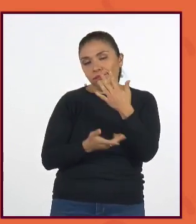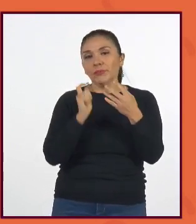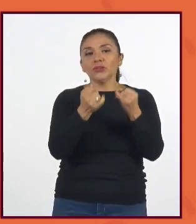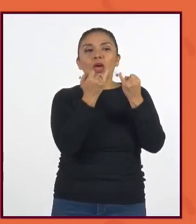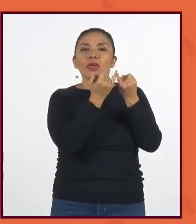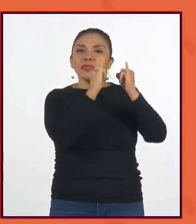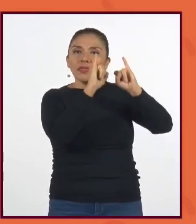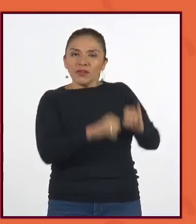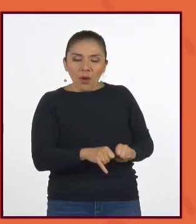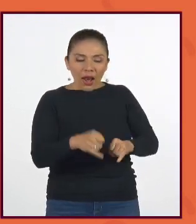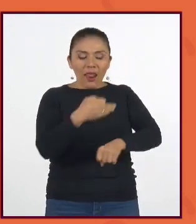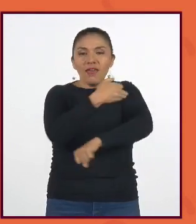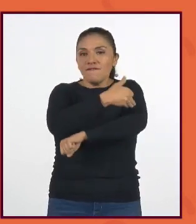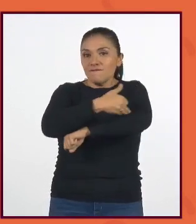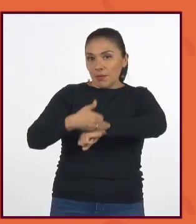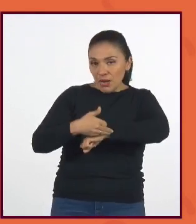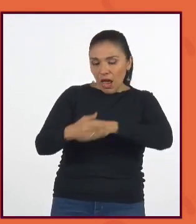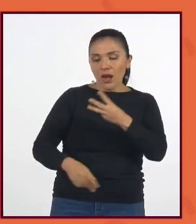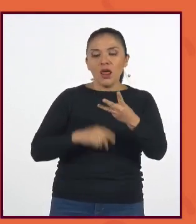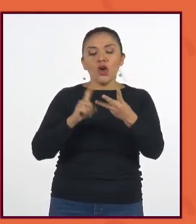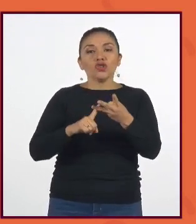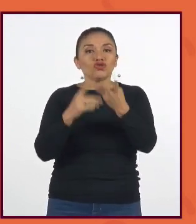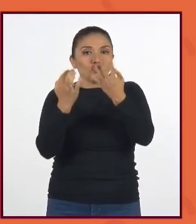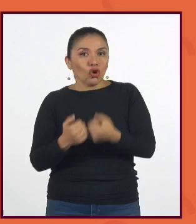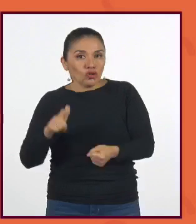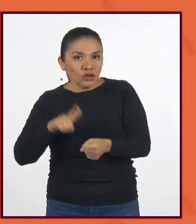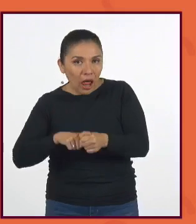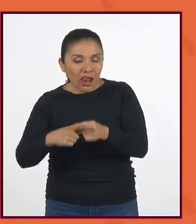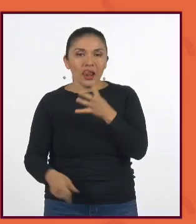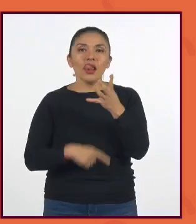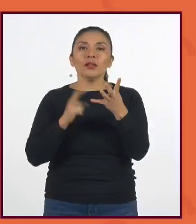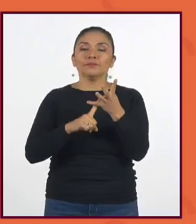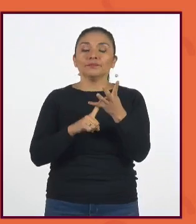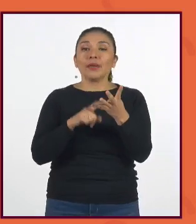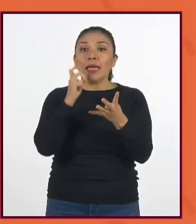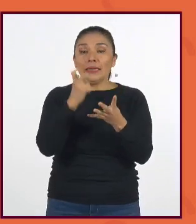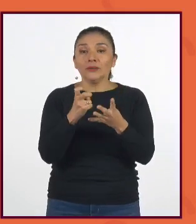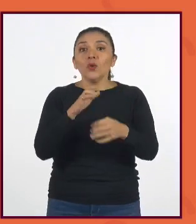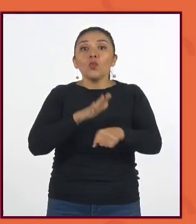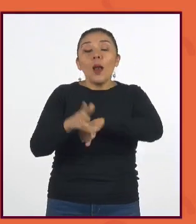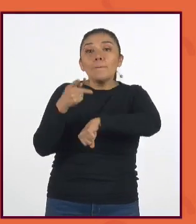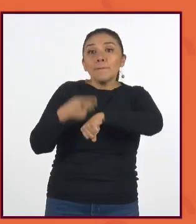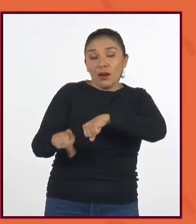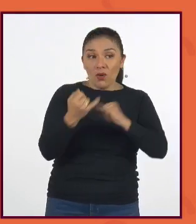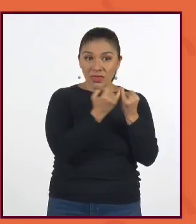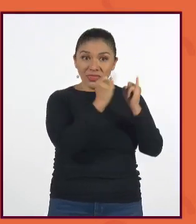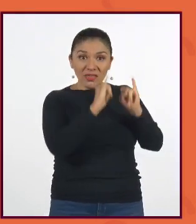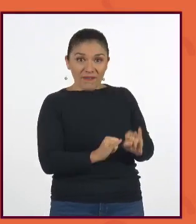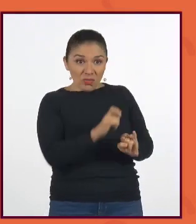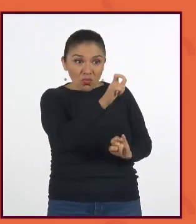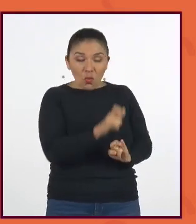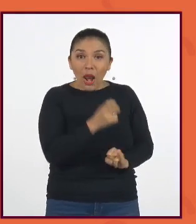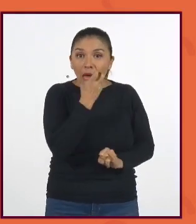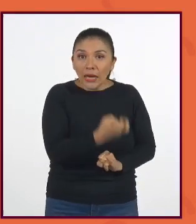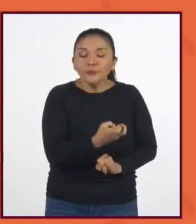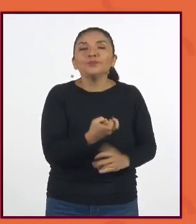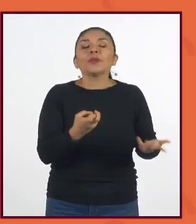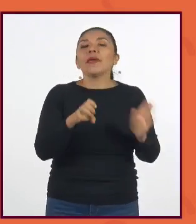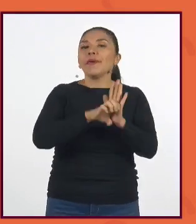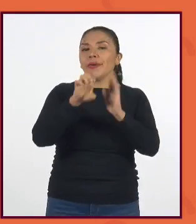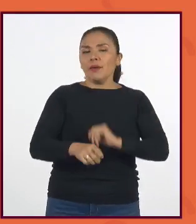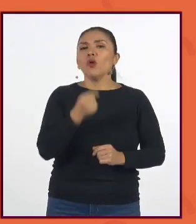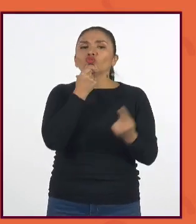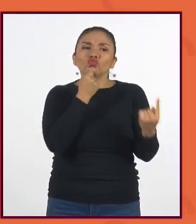individuales, familiares, sociales, y dentro de los factores de riesgo individuales, para que un